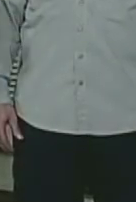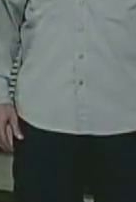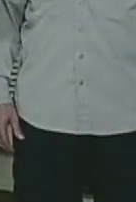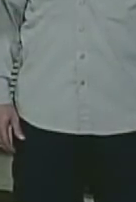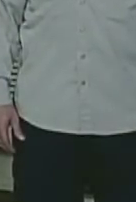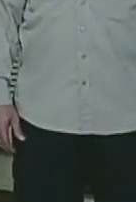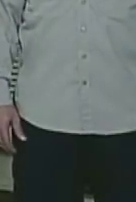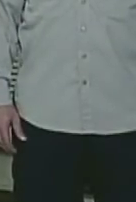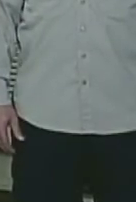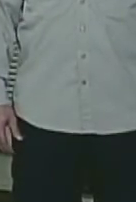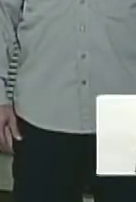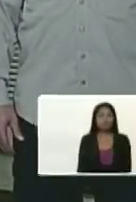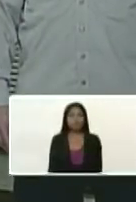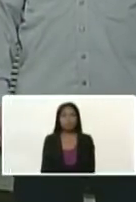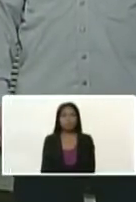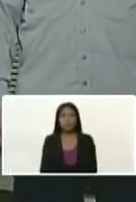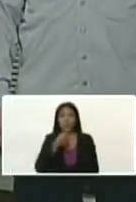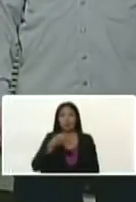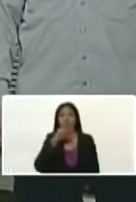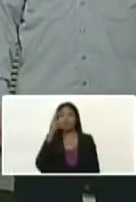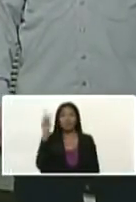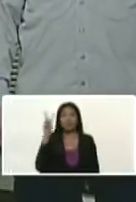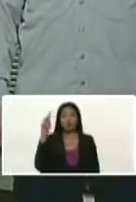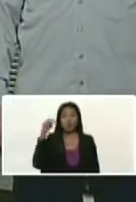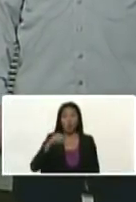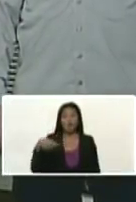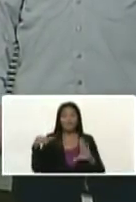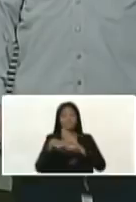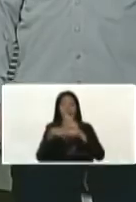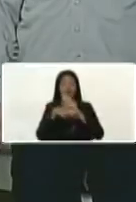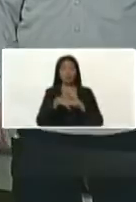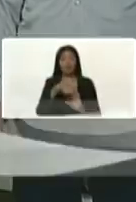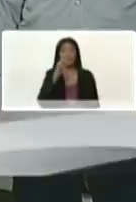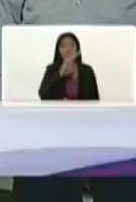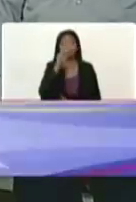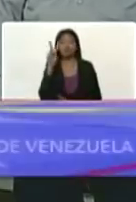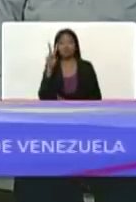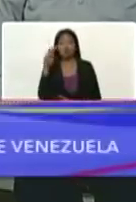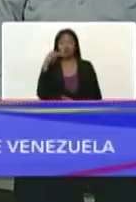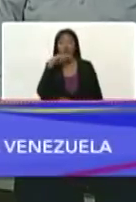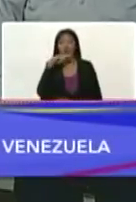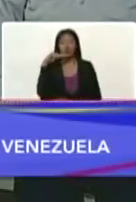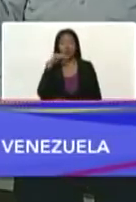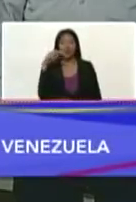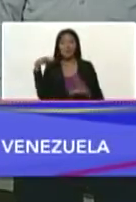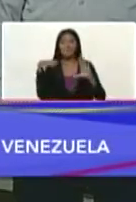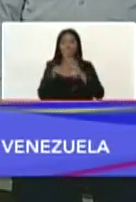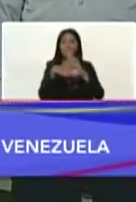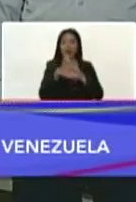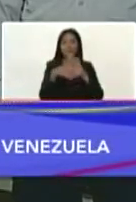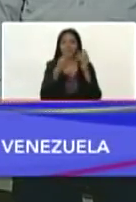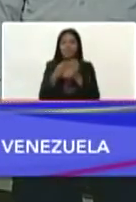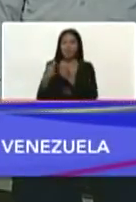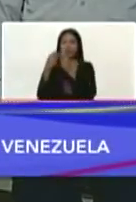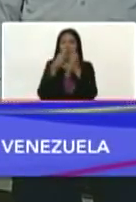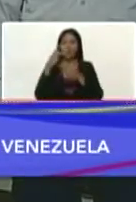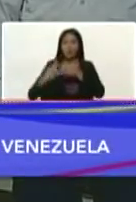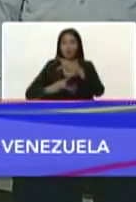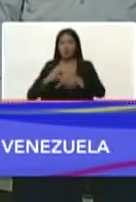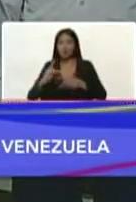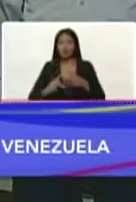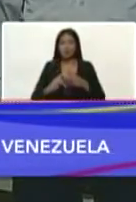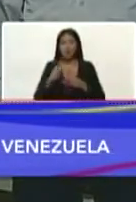Buenas tardes, Venezuela. Hoy, martes 22 de octubre, martes económico